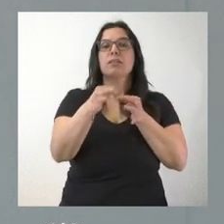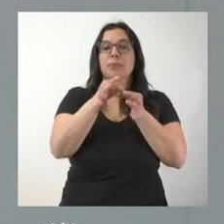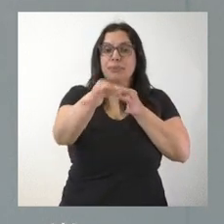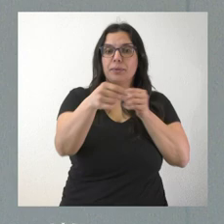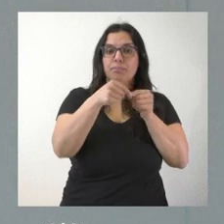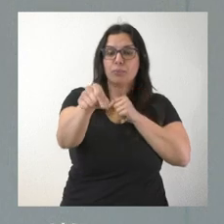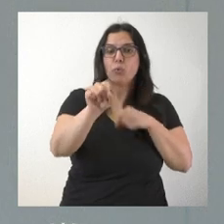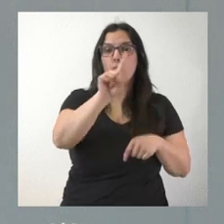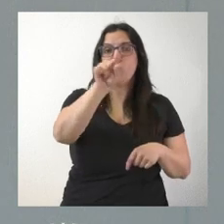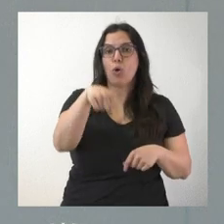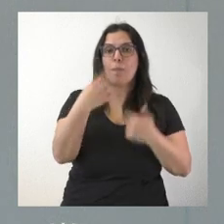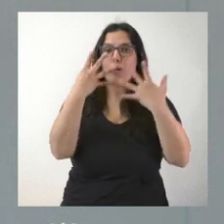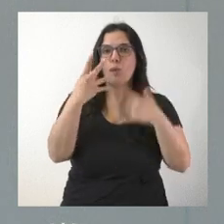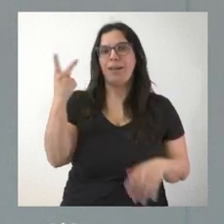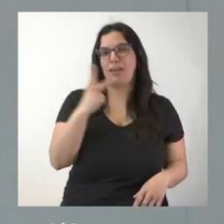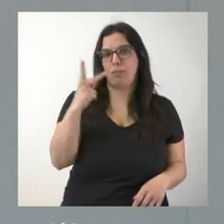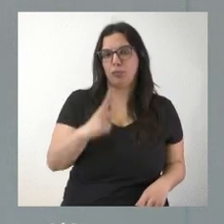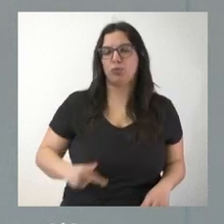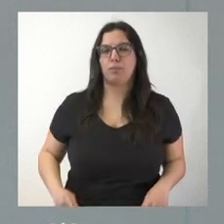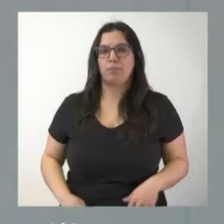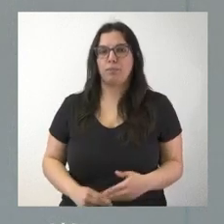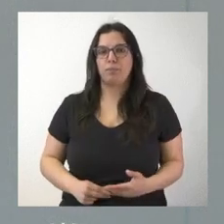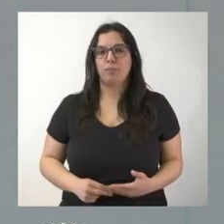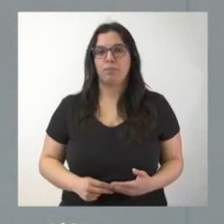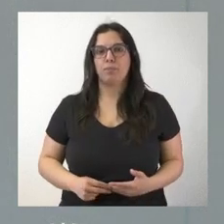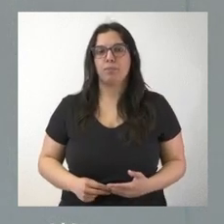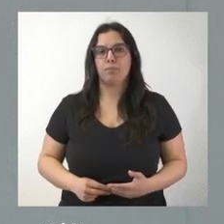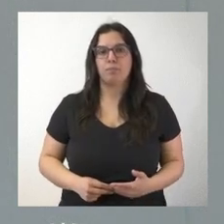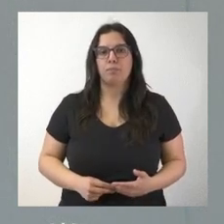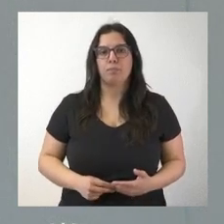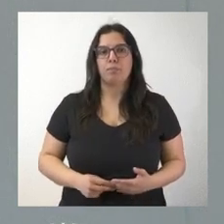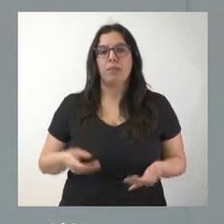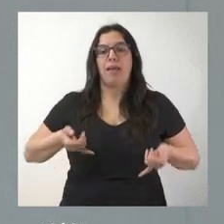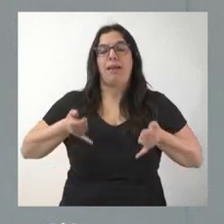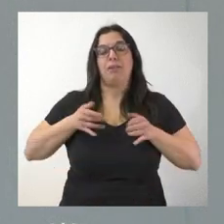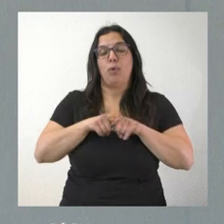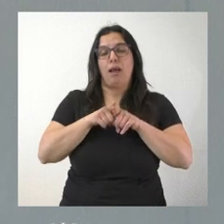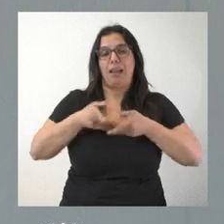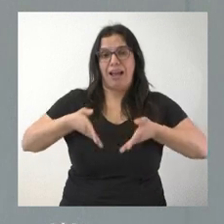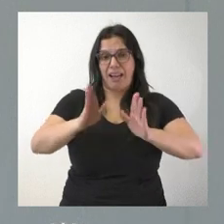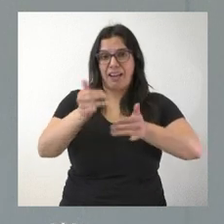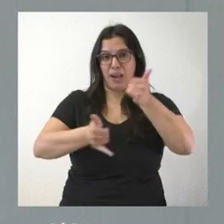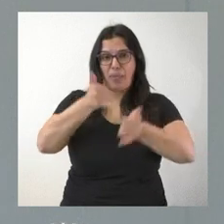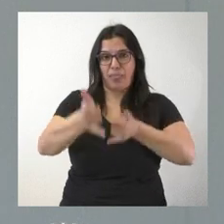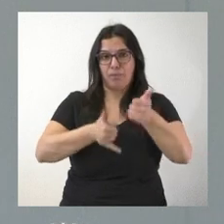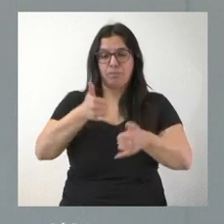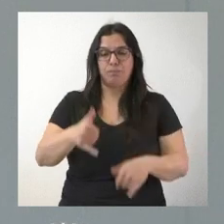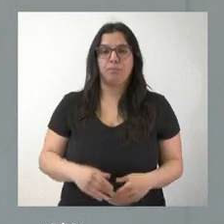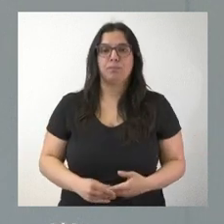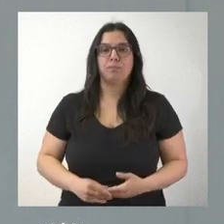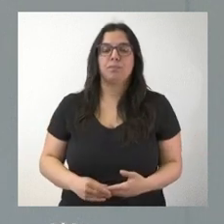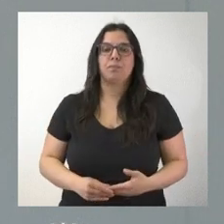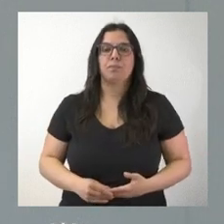de 1,9 km el carril bici del que le estamos hablando en el